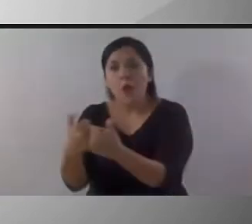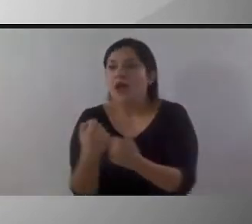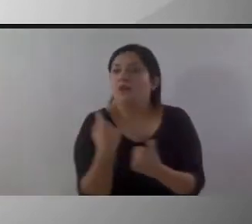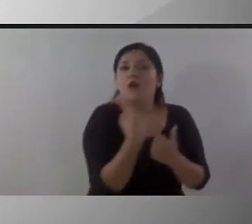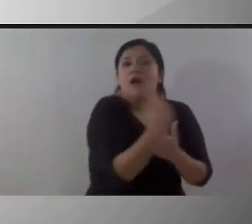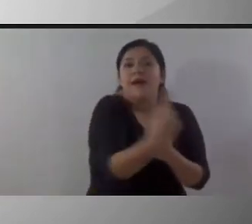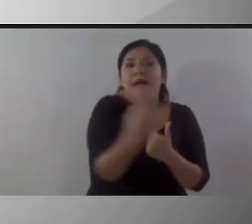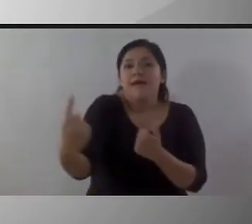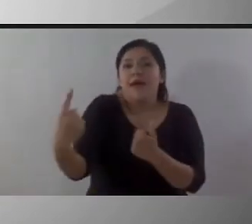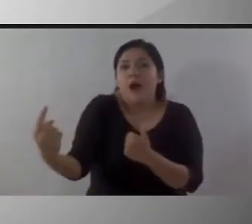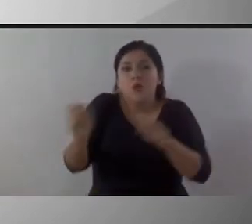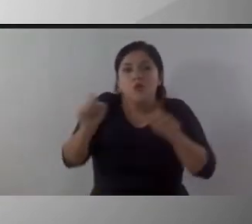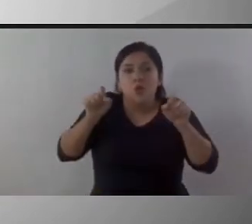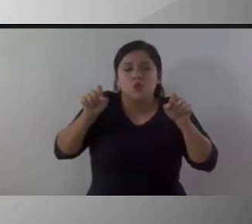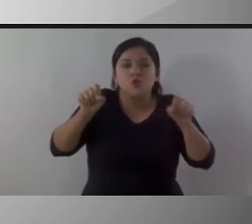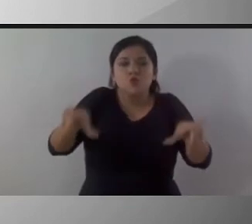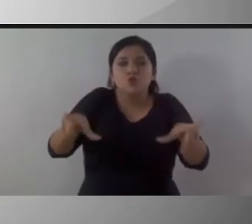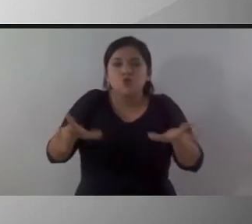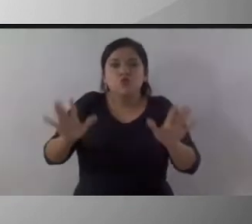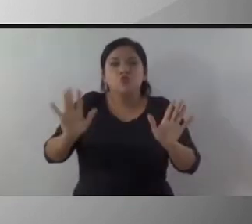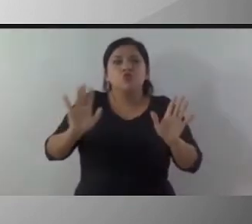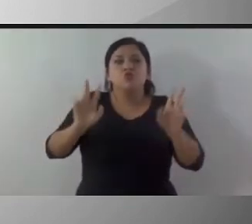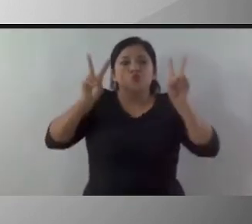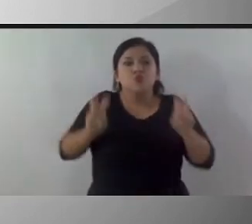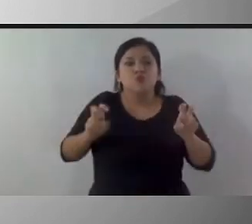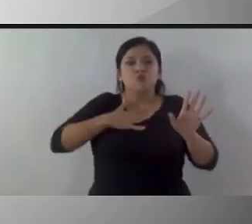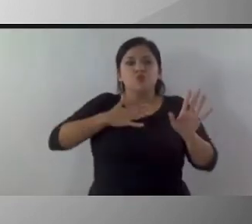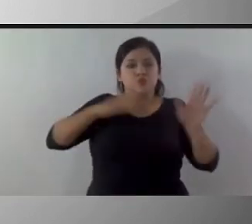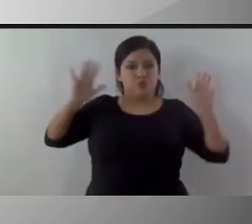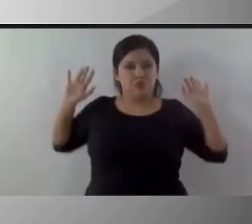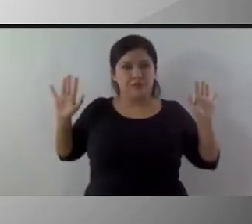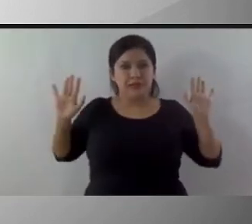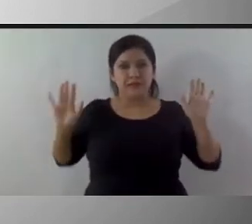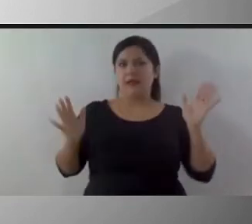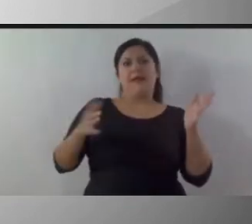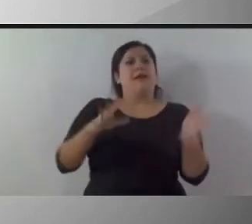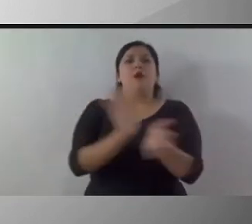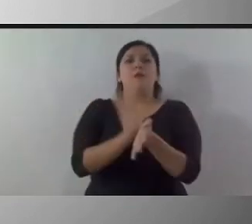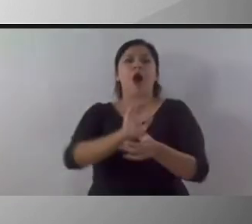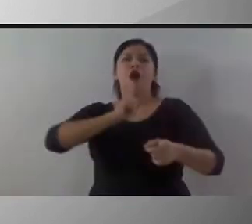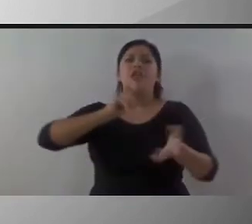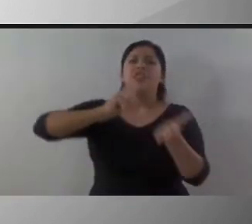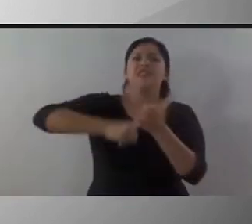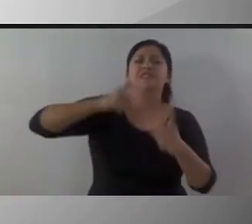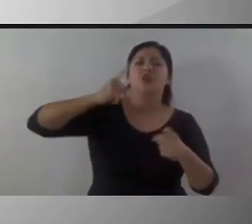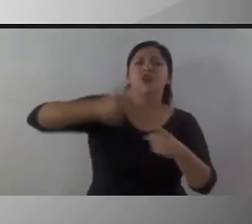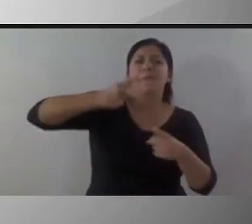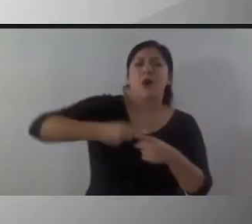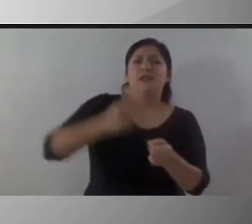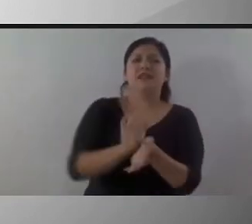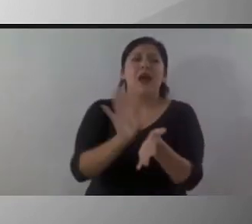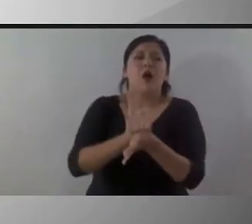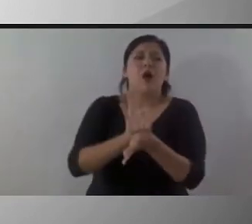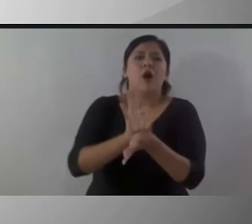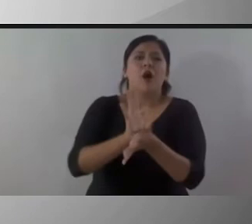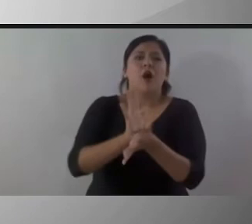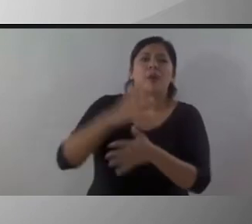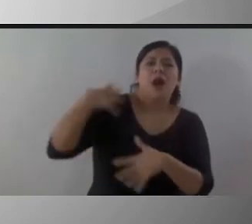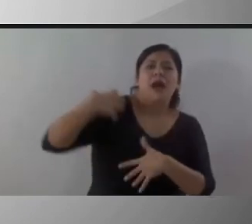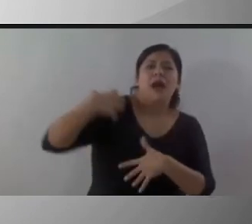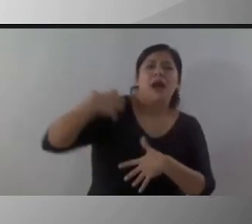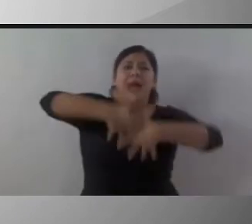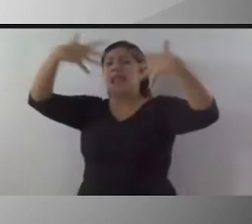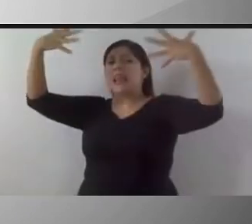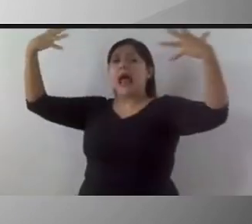especificidad, porque si no terminamos tratando de hacer políticas tan laxas, tan abstractas, que al